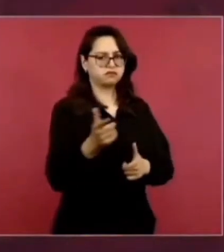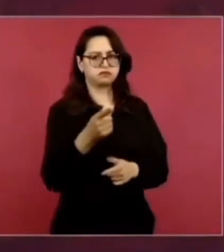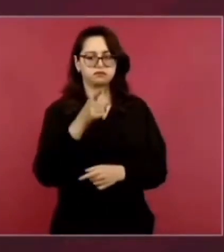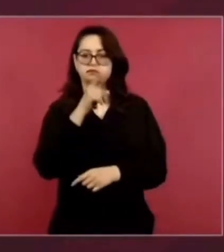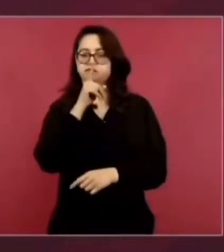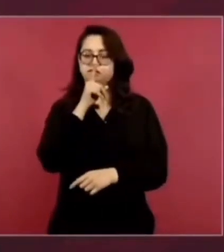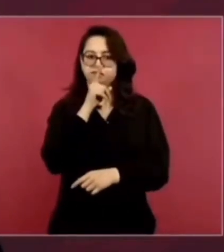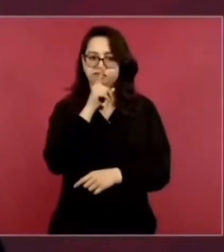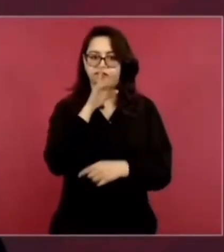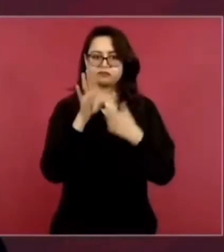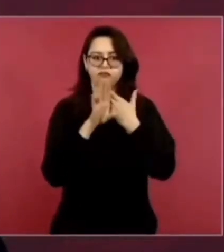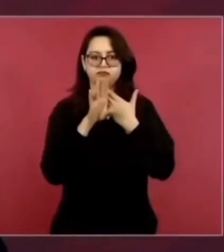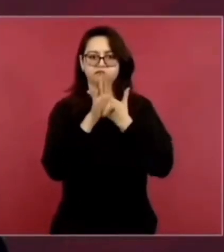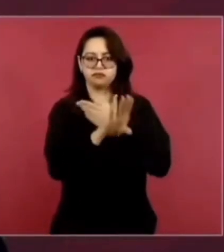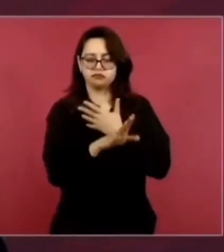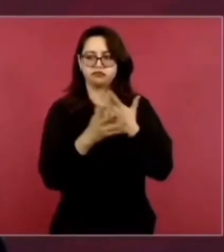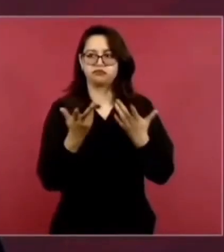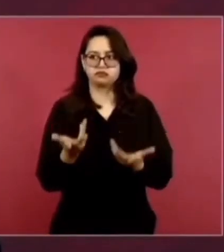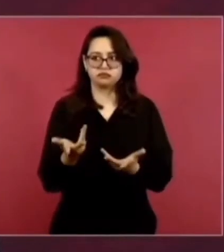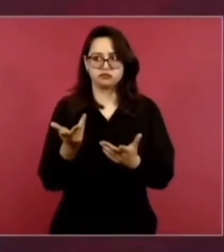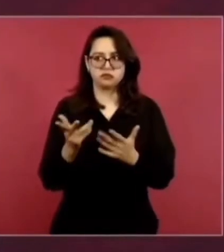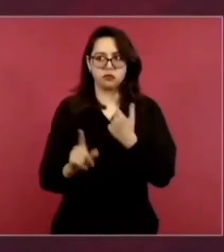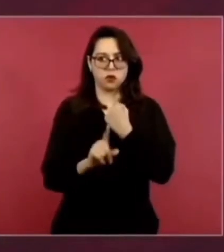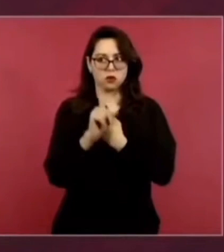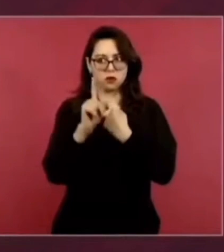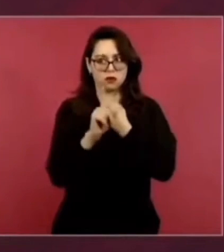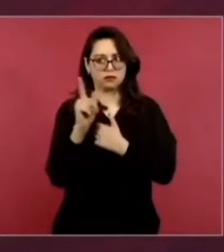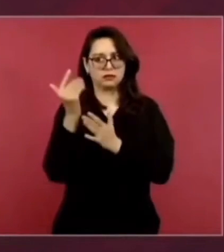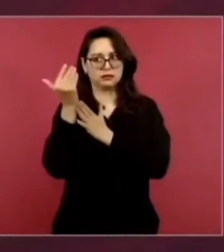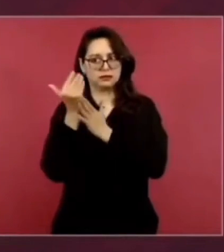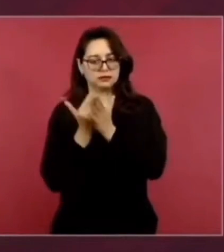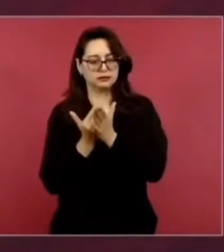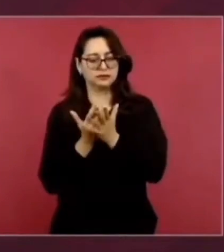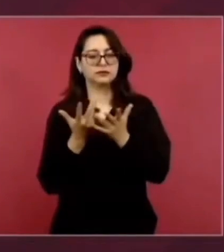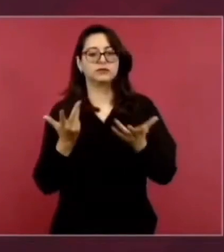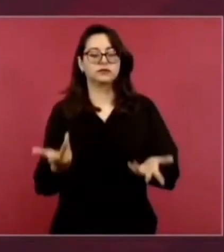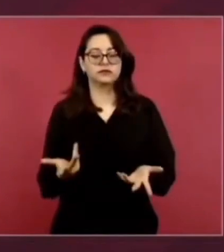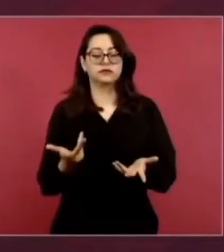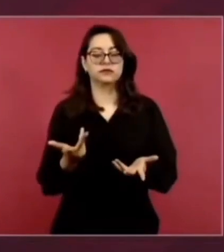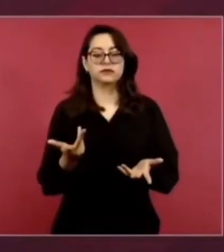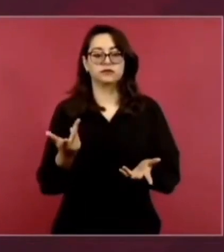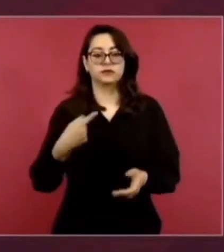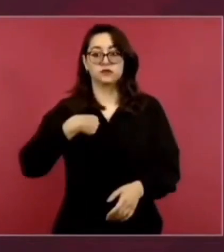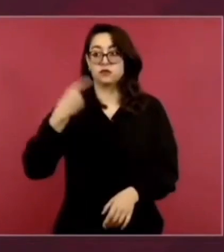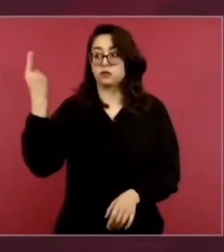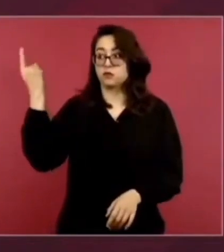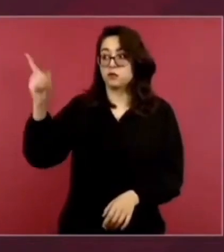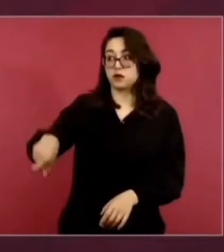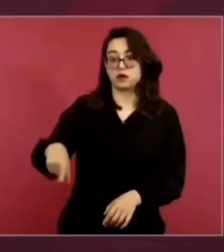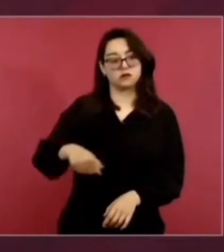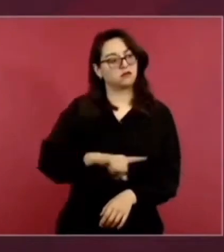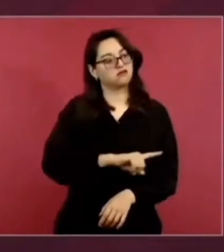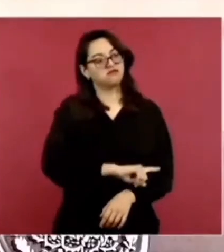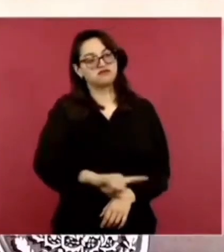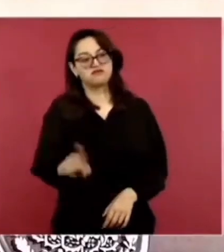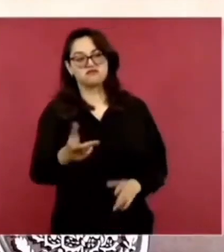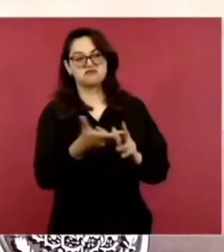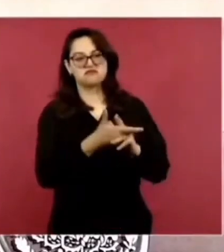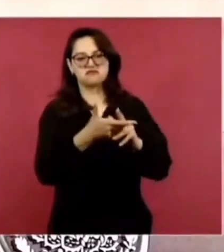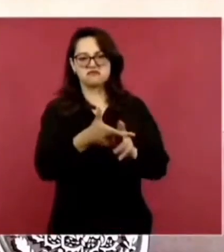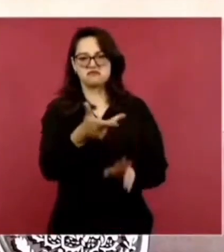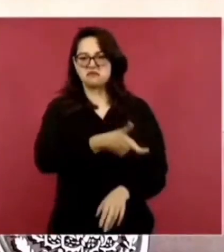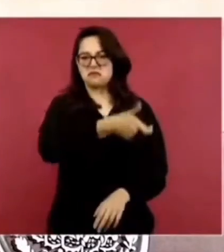evita la represión. Además, no ha habido órdenes para